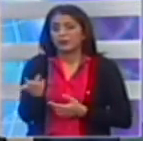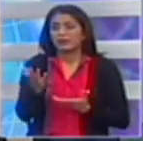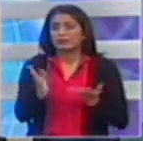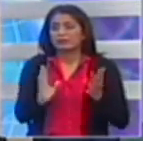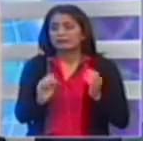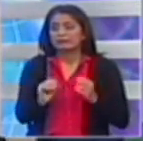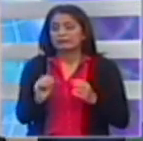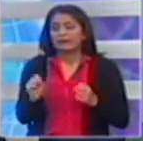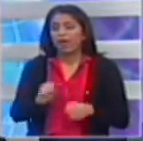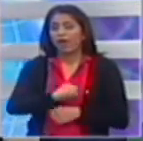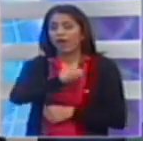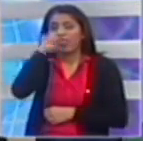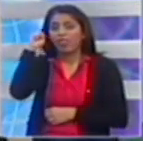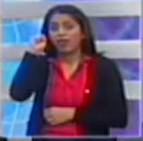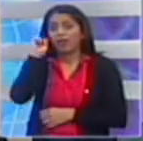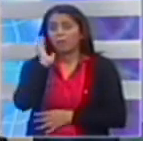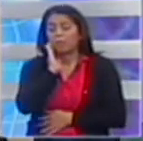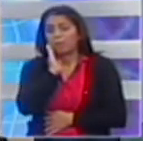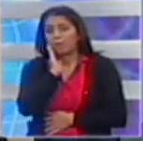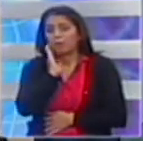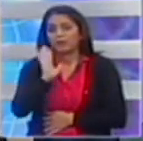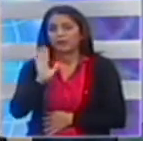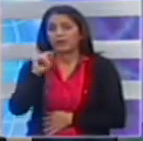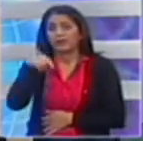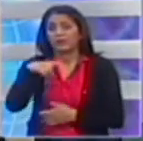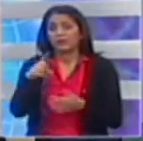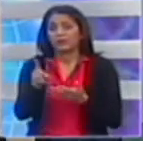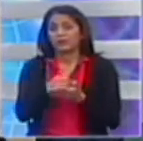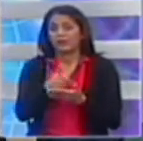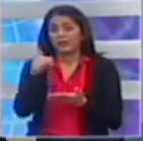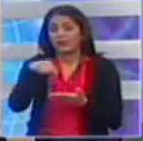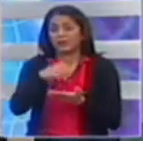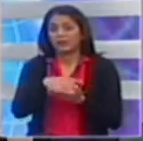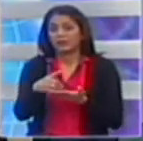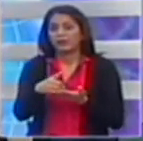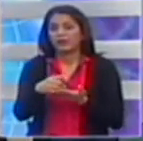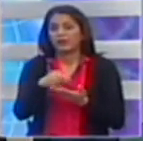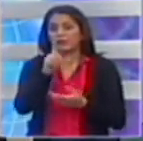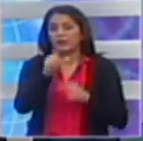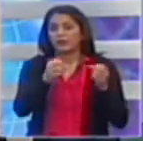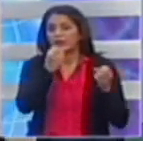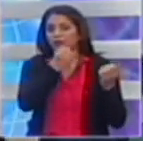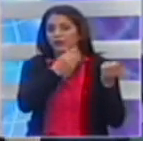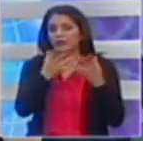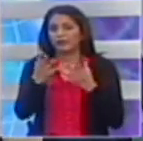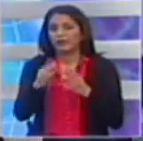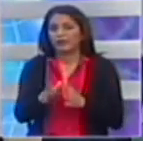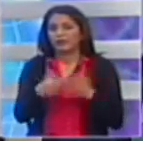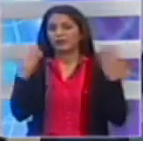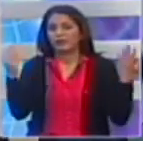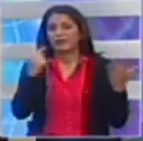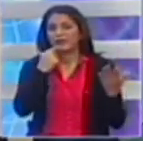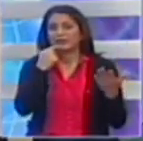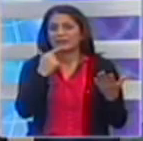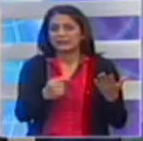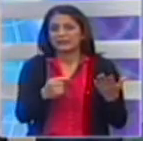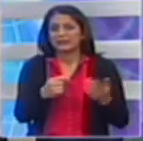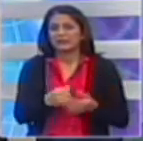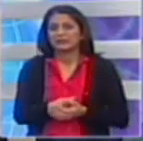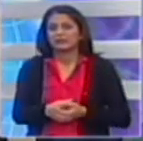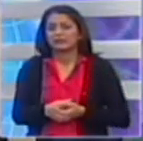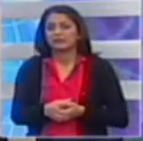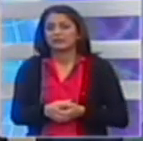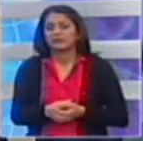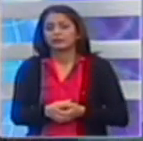para ver en esta última semana cuáles fueron los últimos comentarios, salió un reportaje del New York Times en donde veían que el líder, el Paul